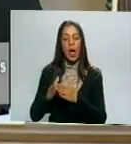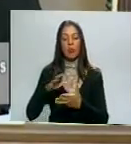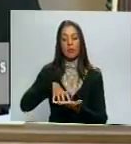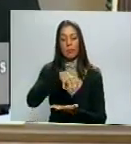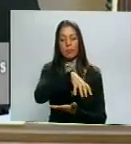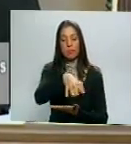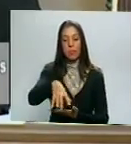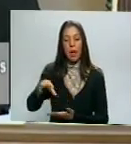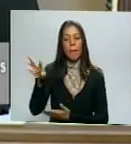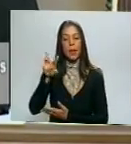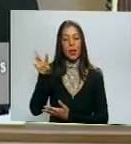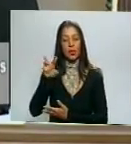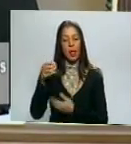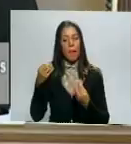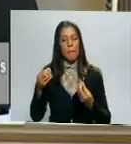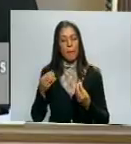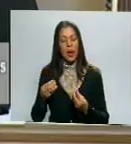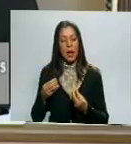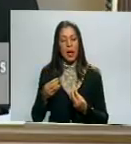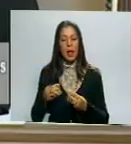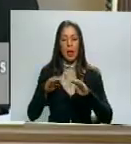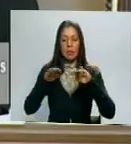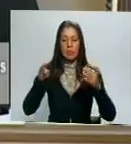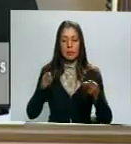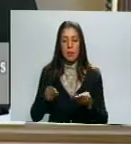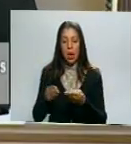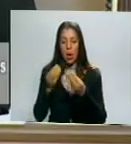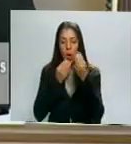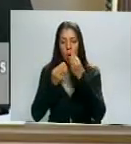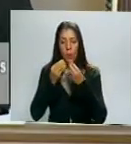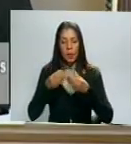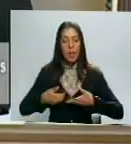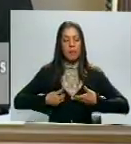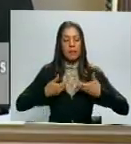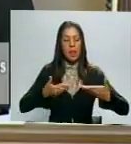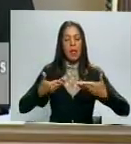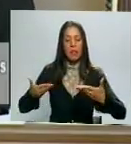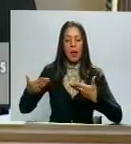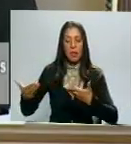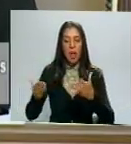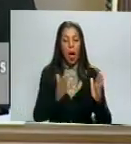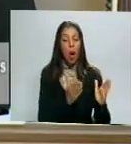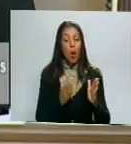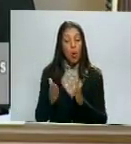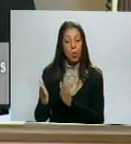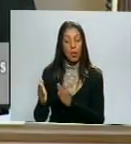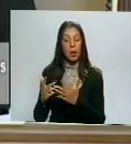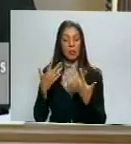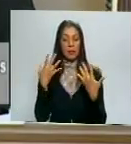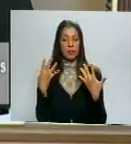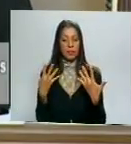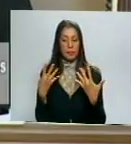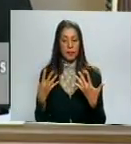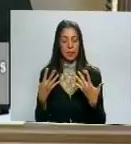territorio nacional para el abastecimiento, producción y distribución de los alimentos y productos. Y 9. Las